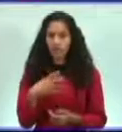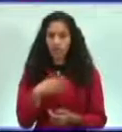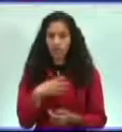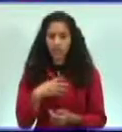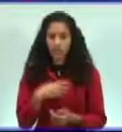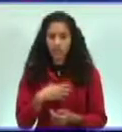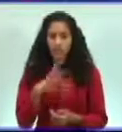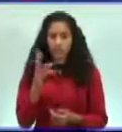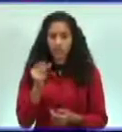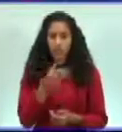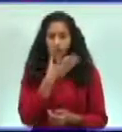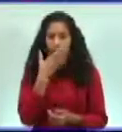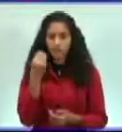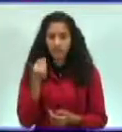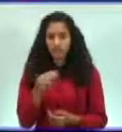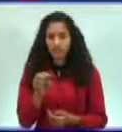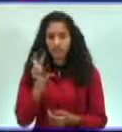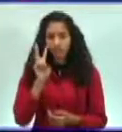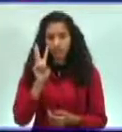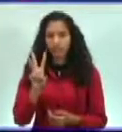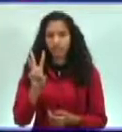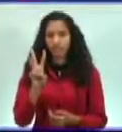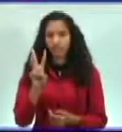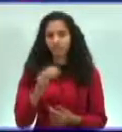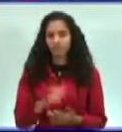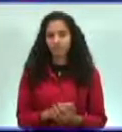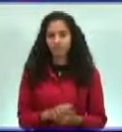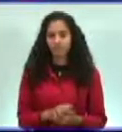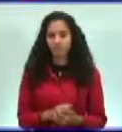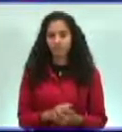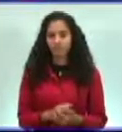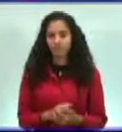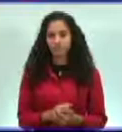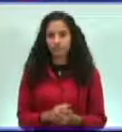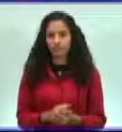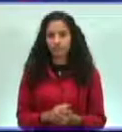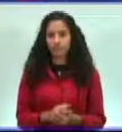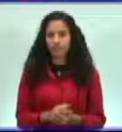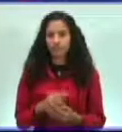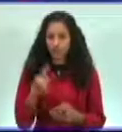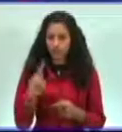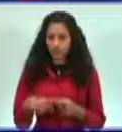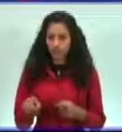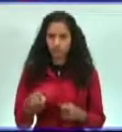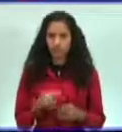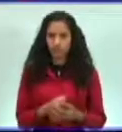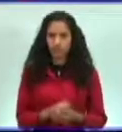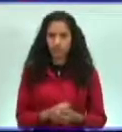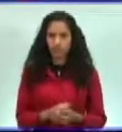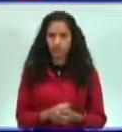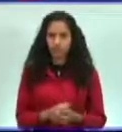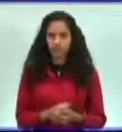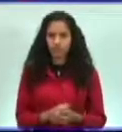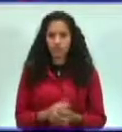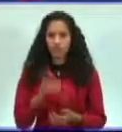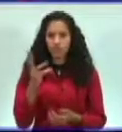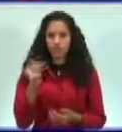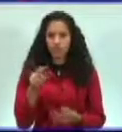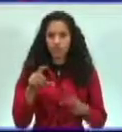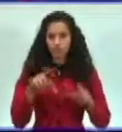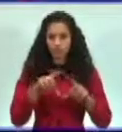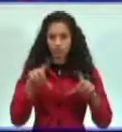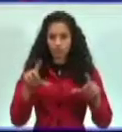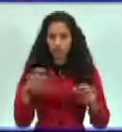el número perdido es el número 3. Vayamos al siguiente ejemplo. ¿Cuántos